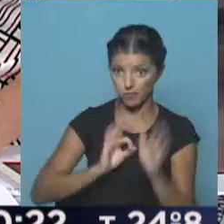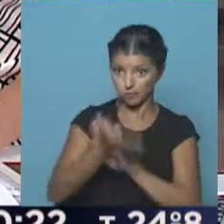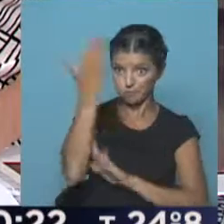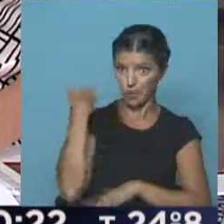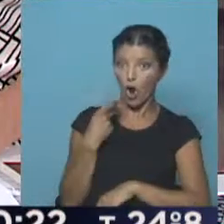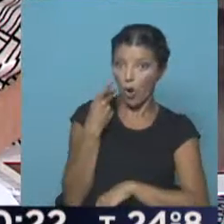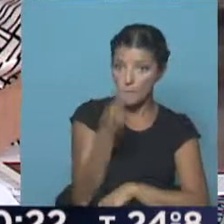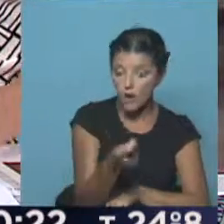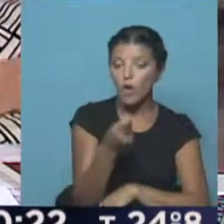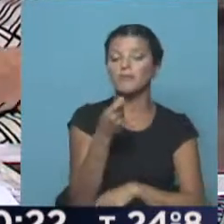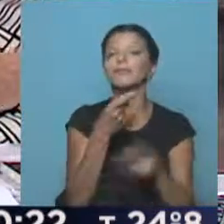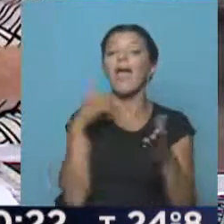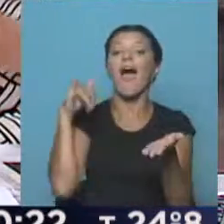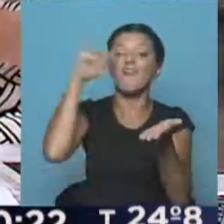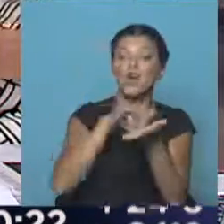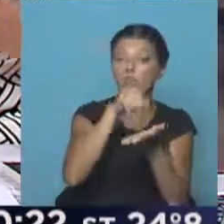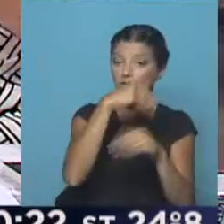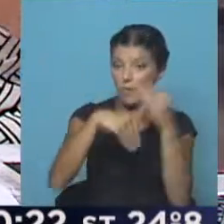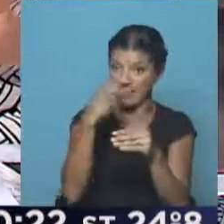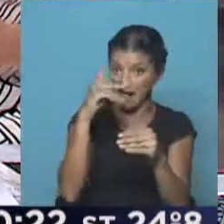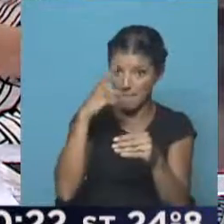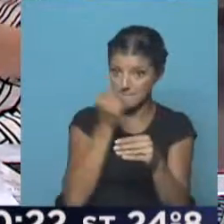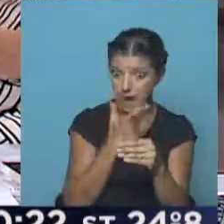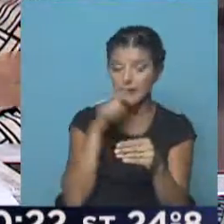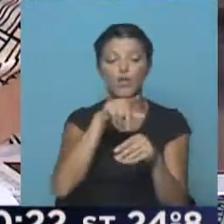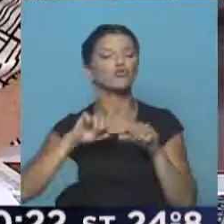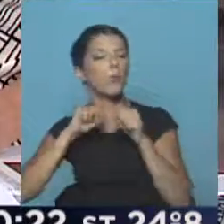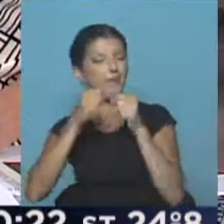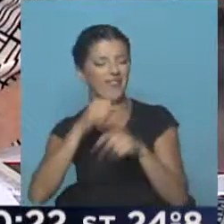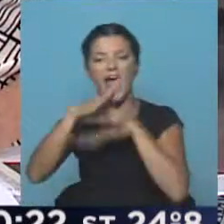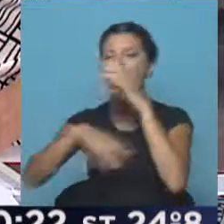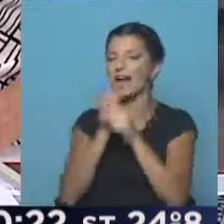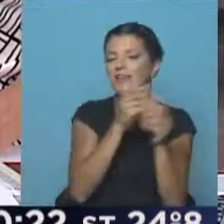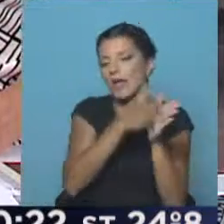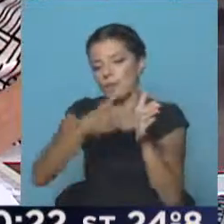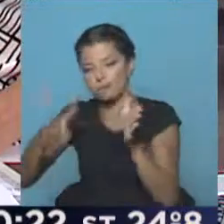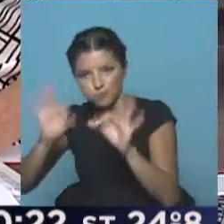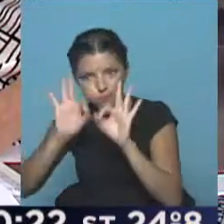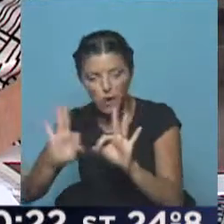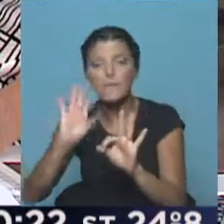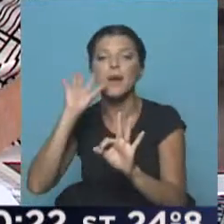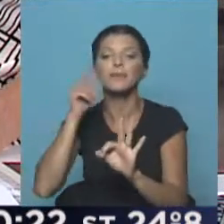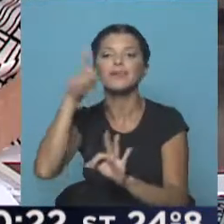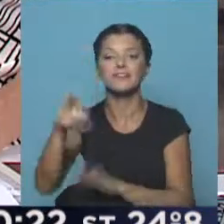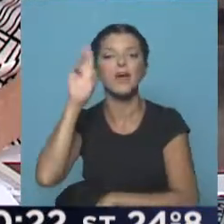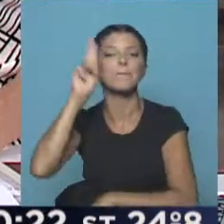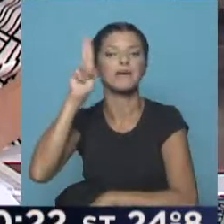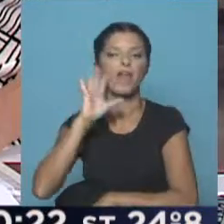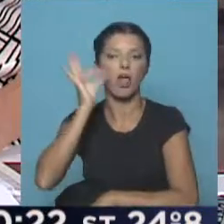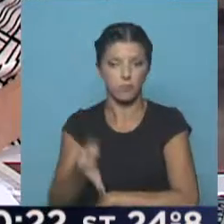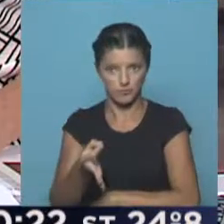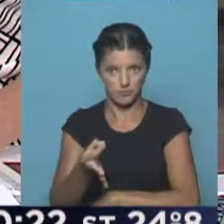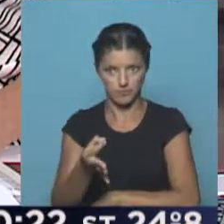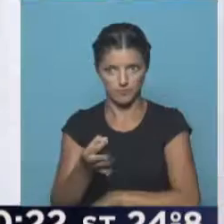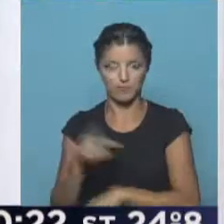de la familia Macri, hasta que se complementen todos los pasos para ver si se adecúa al nuevo decreto para evitar conflictos de